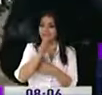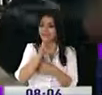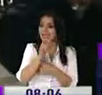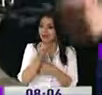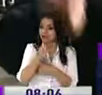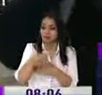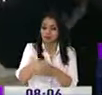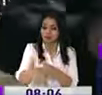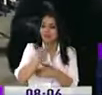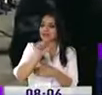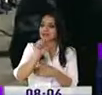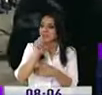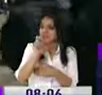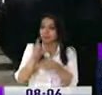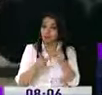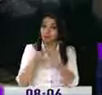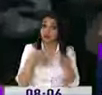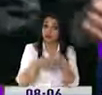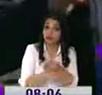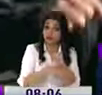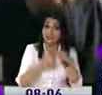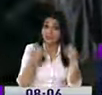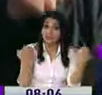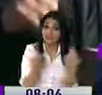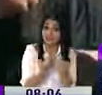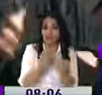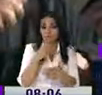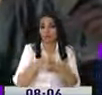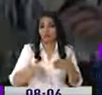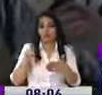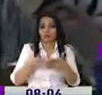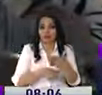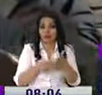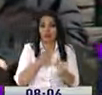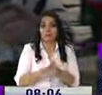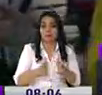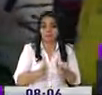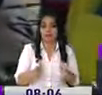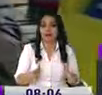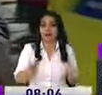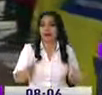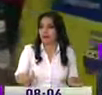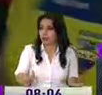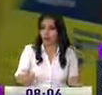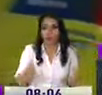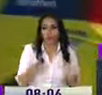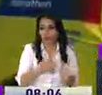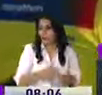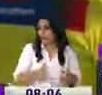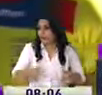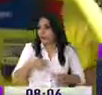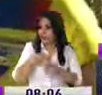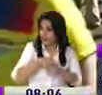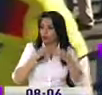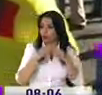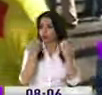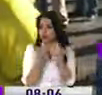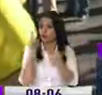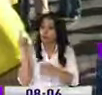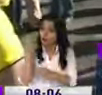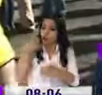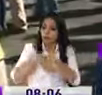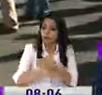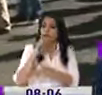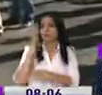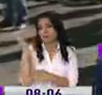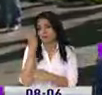las personas que vienen al estadio, no están permitido el acceso a los parqueaderos, por lo tanto no hay parqueaderos en el estadio, solamente para las unidades de emergencia.